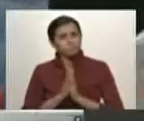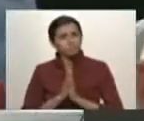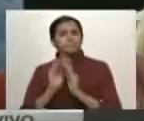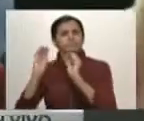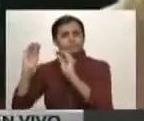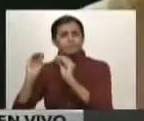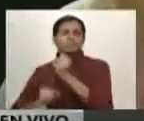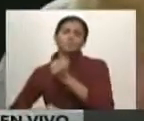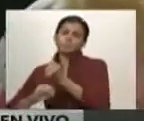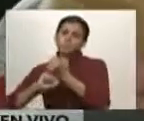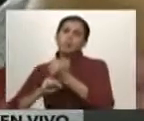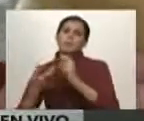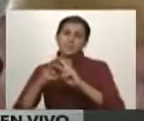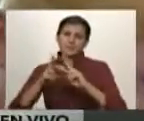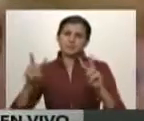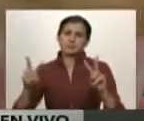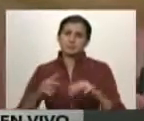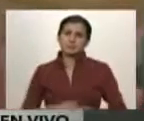paz